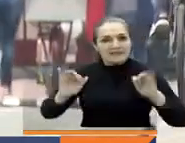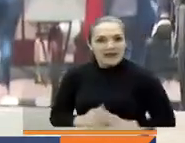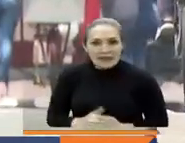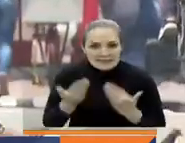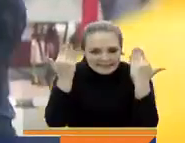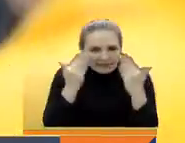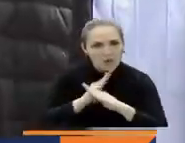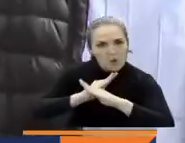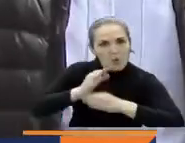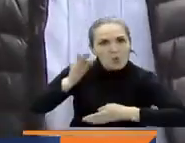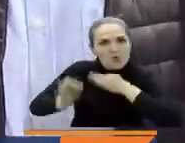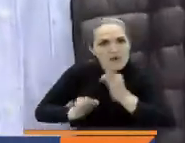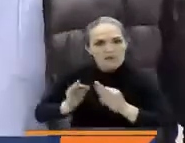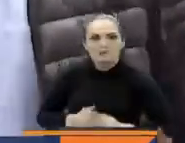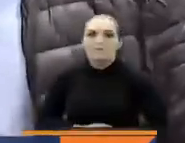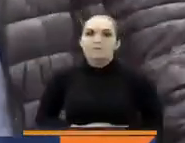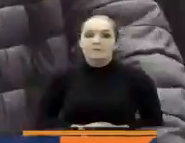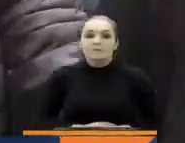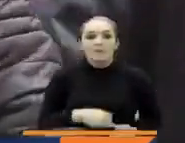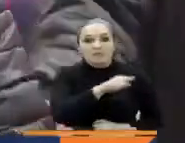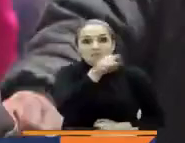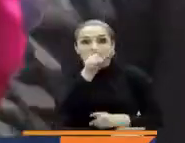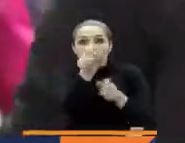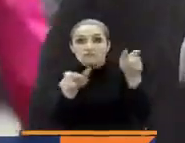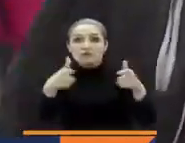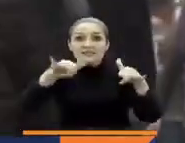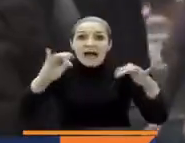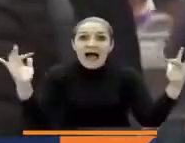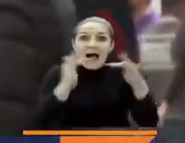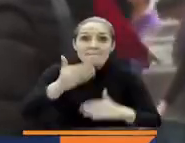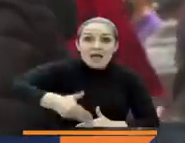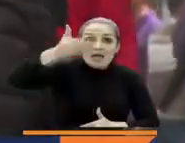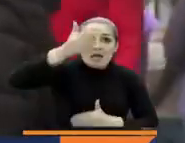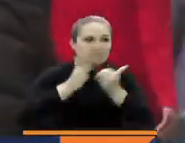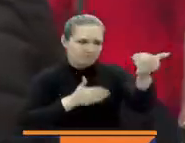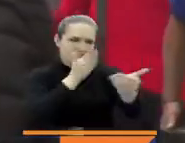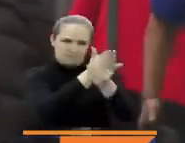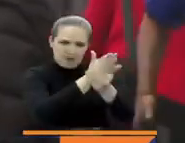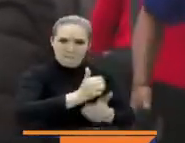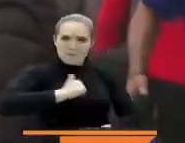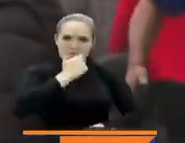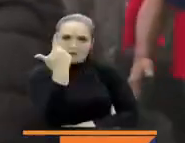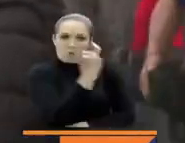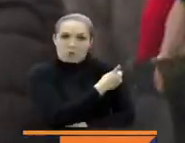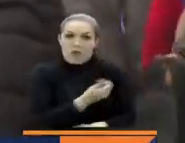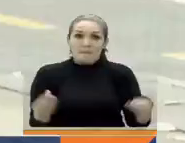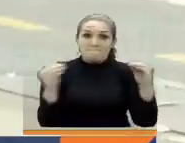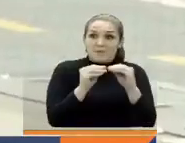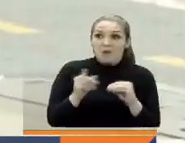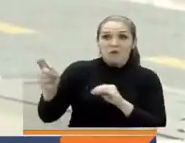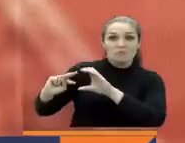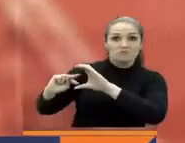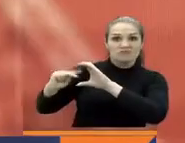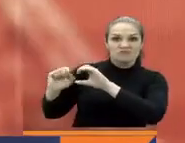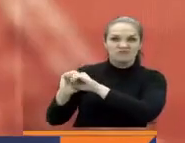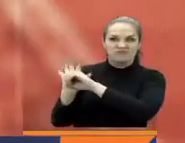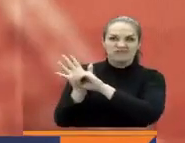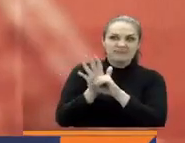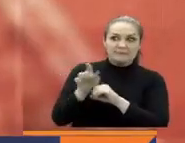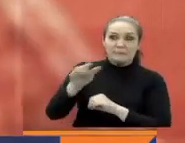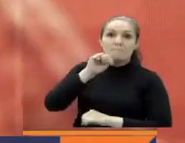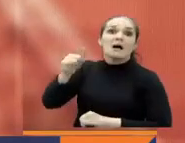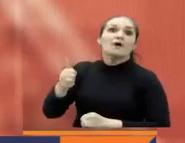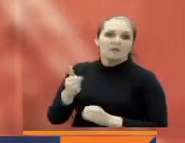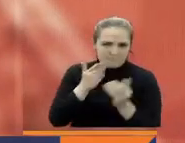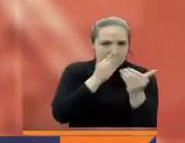del gobierno nacional es que las poblaciones que tienen etapas abiertas acudan a la vacunación, y más con la llegada de la variante Delta al país. Hace